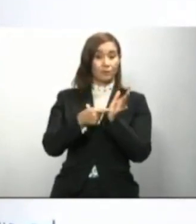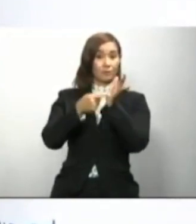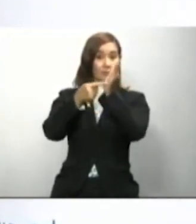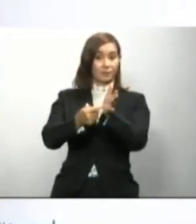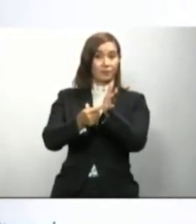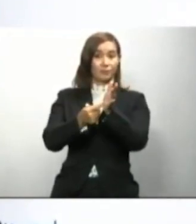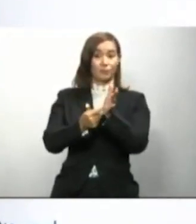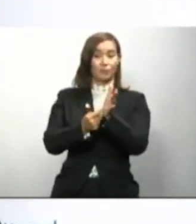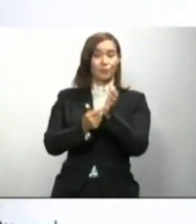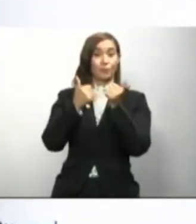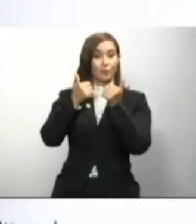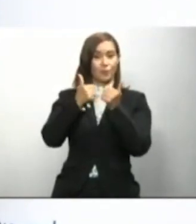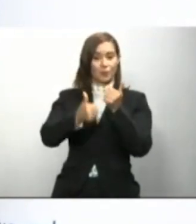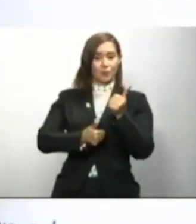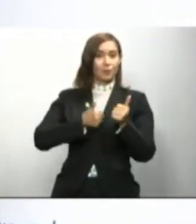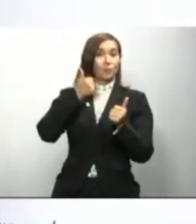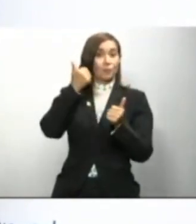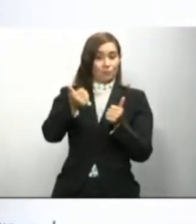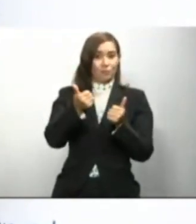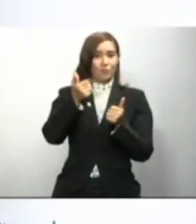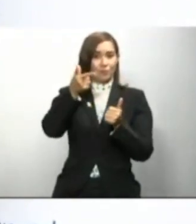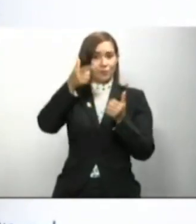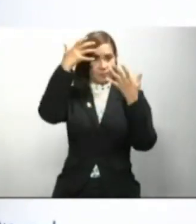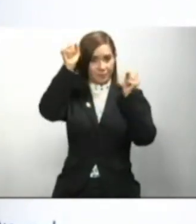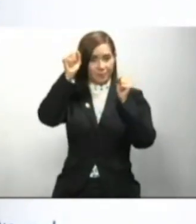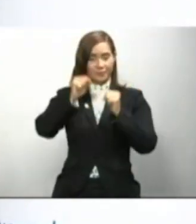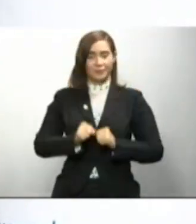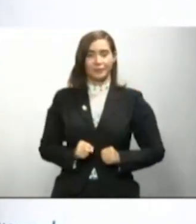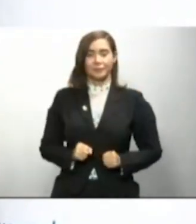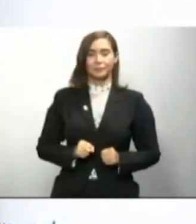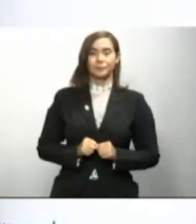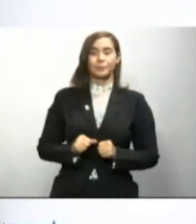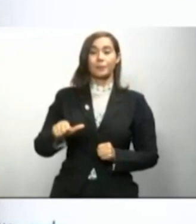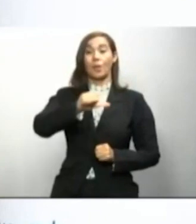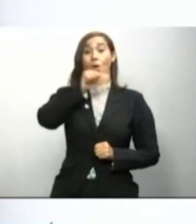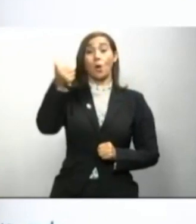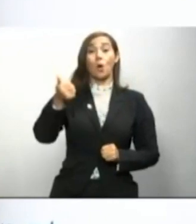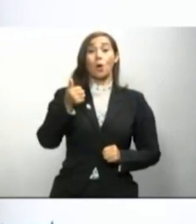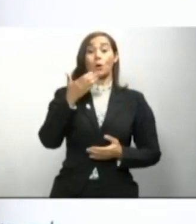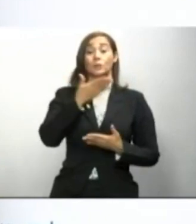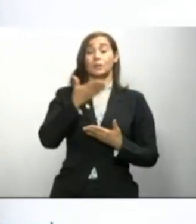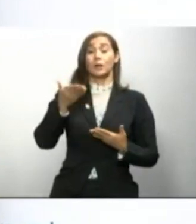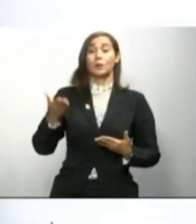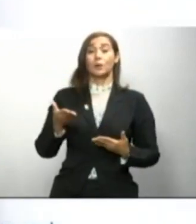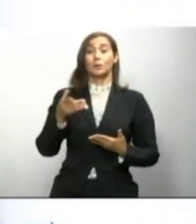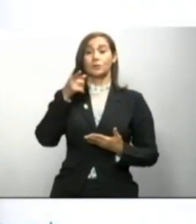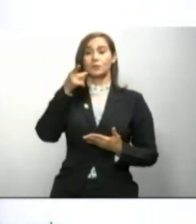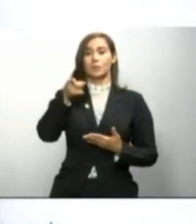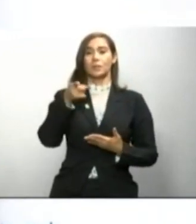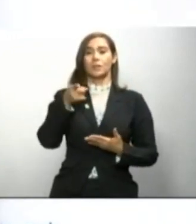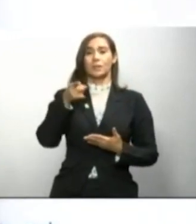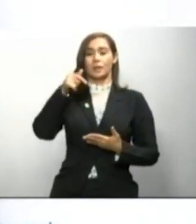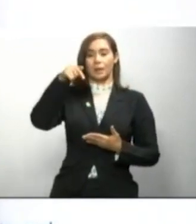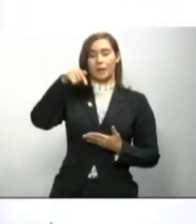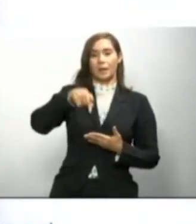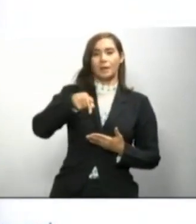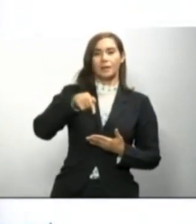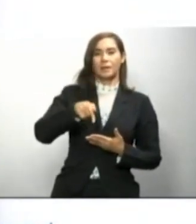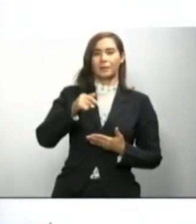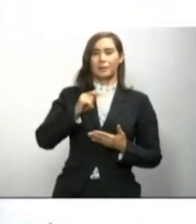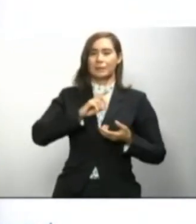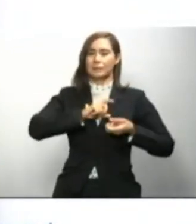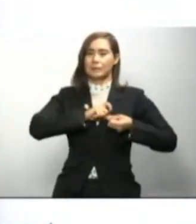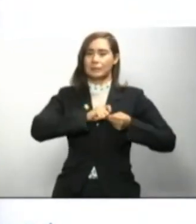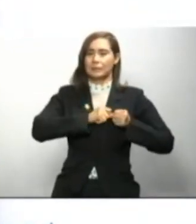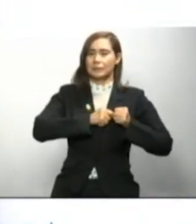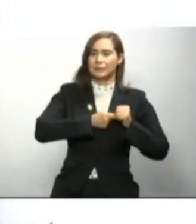sentimos su persona bien representado muchas gracias lo otro es señor presidente sigue generando luto al pueblo dominicano